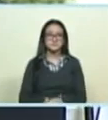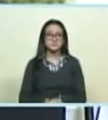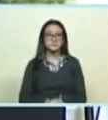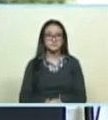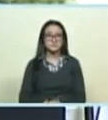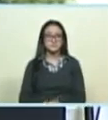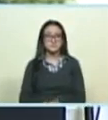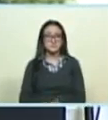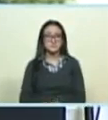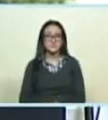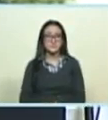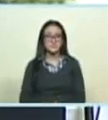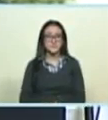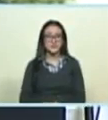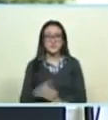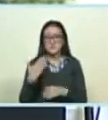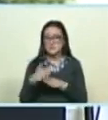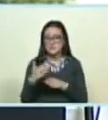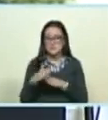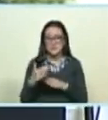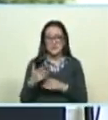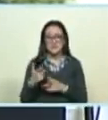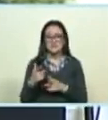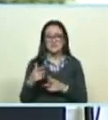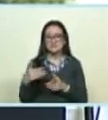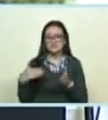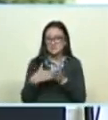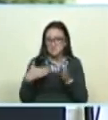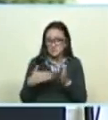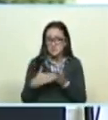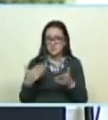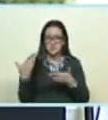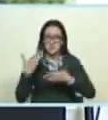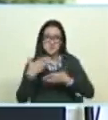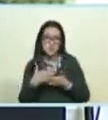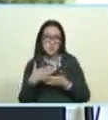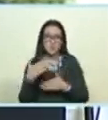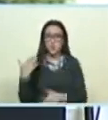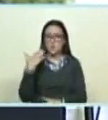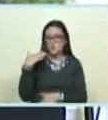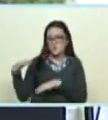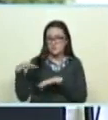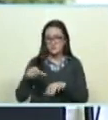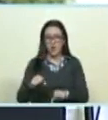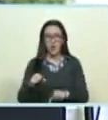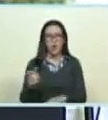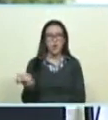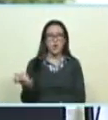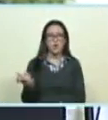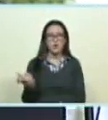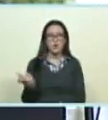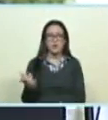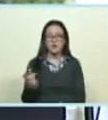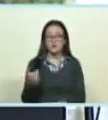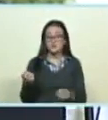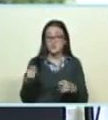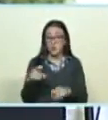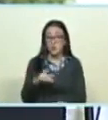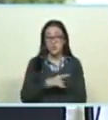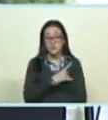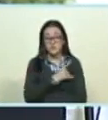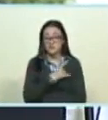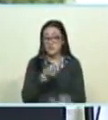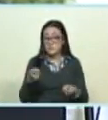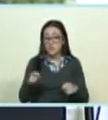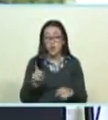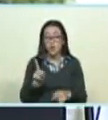guerra económica, con asfixia internacional, con guerra financiera imperialista, no hemos cerrado una sola universidad. Al